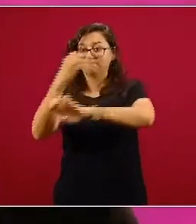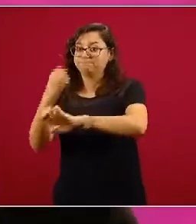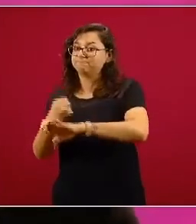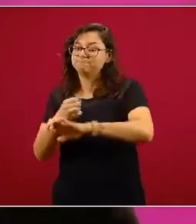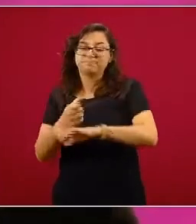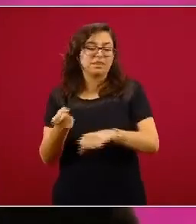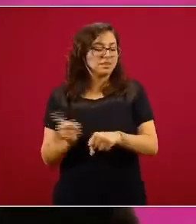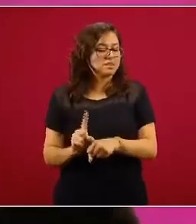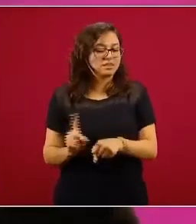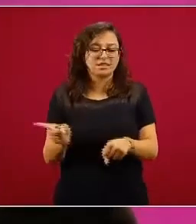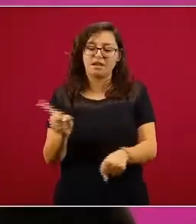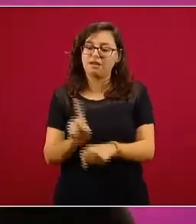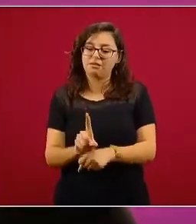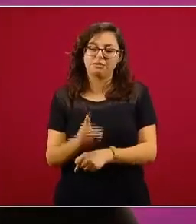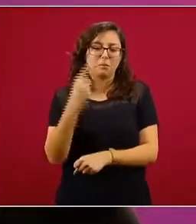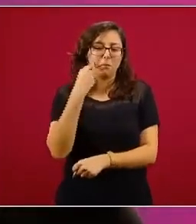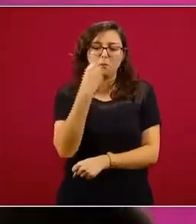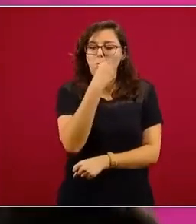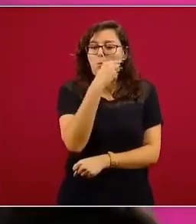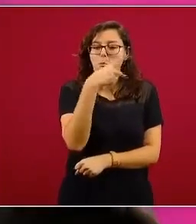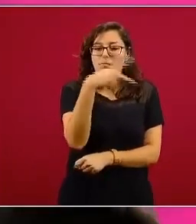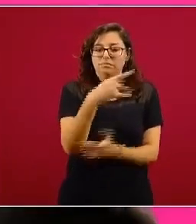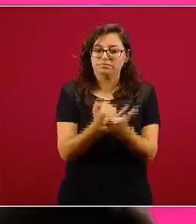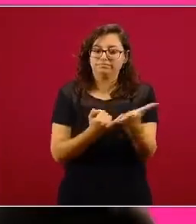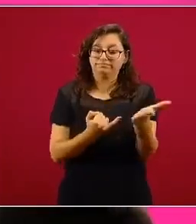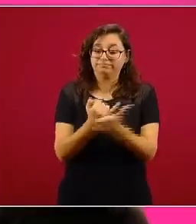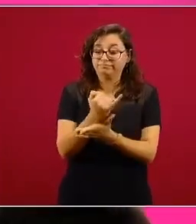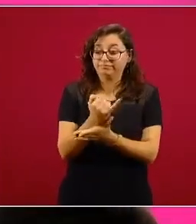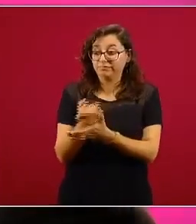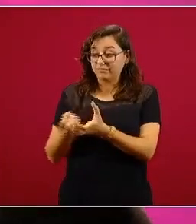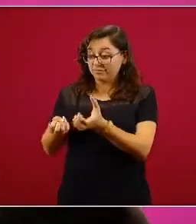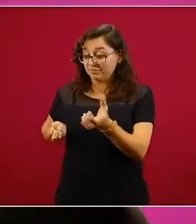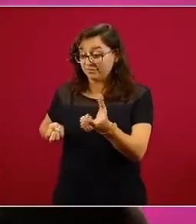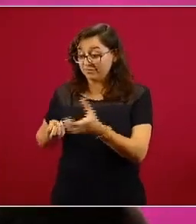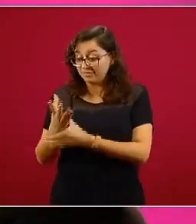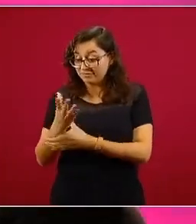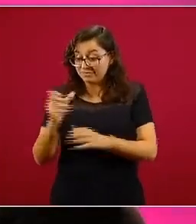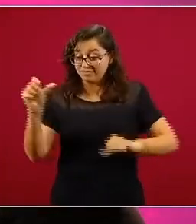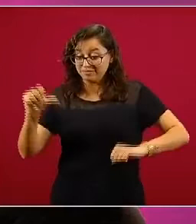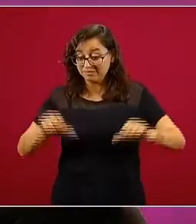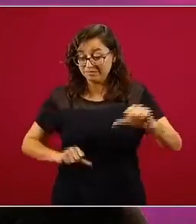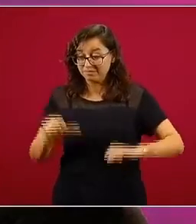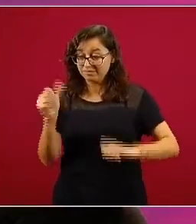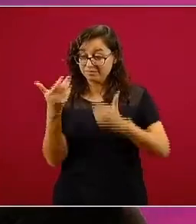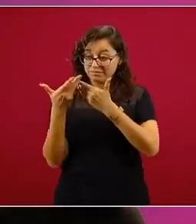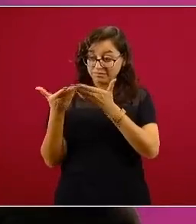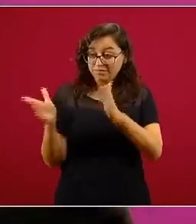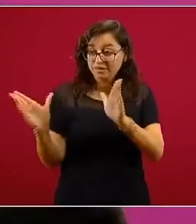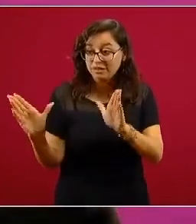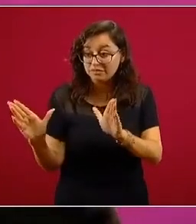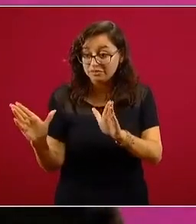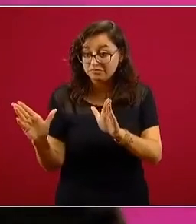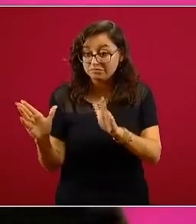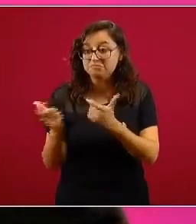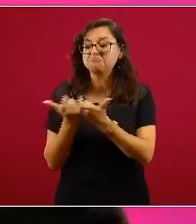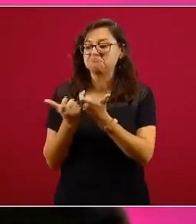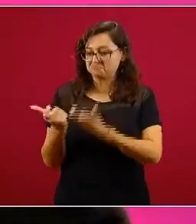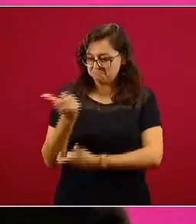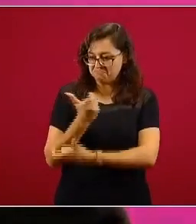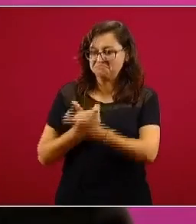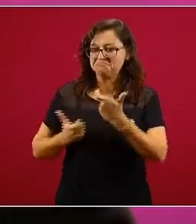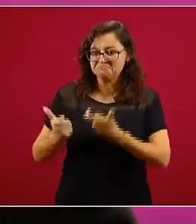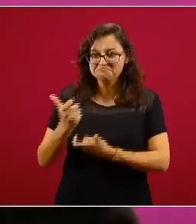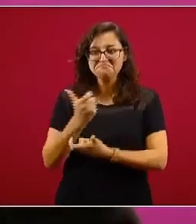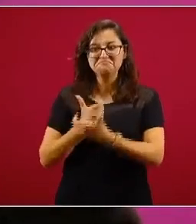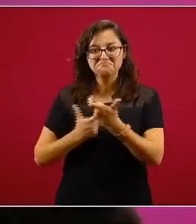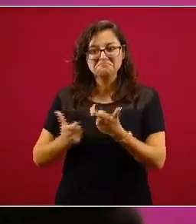tomar decisiones sobre desconfinar, abrir las actividades, mejorar las oportunidades